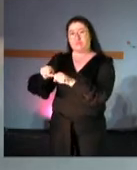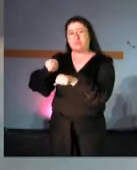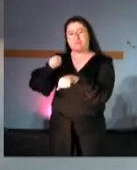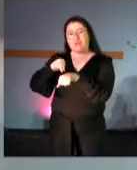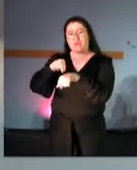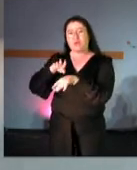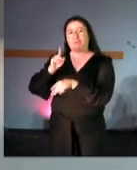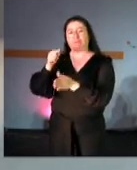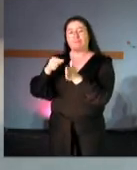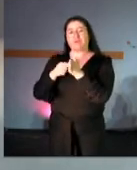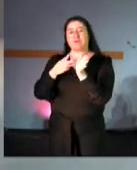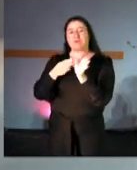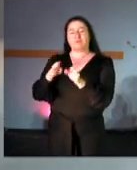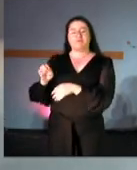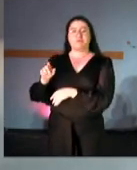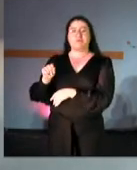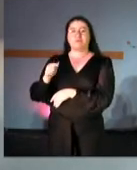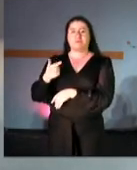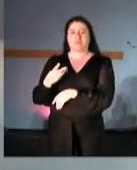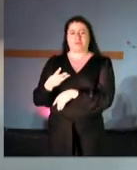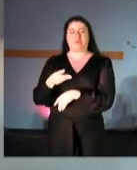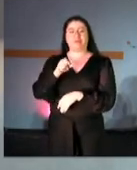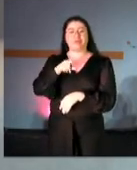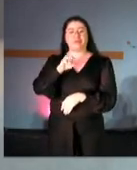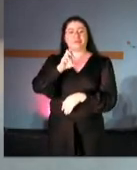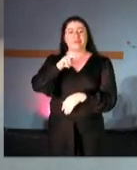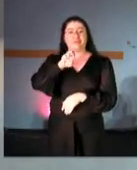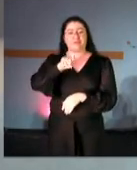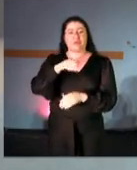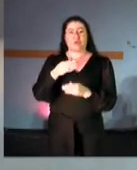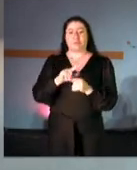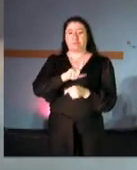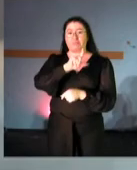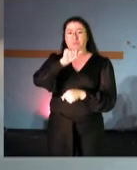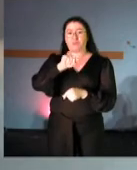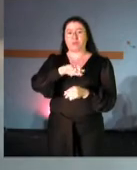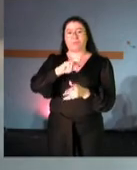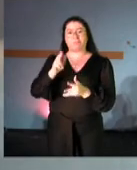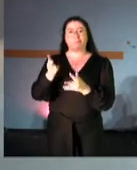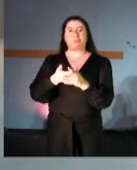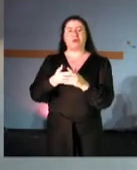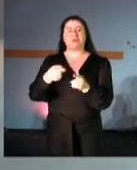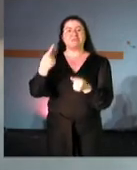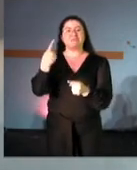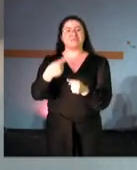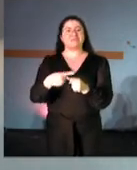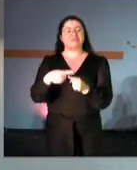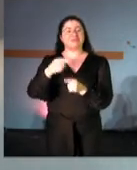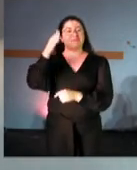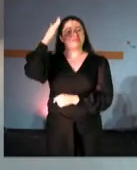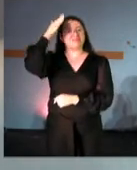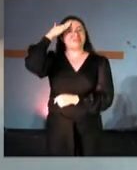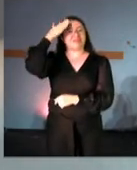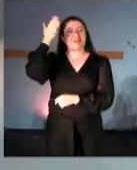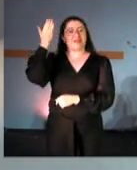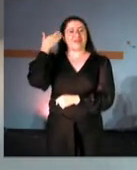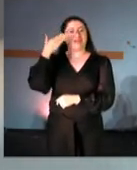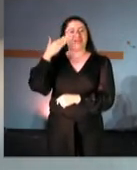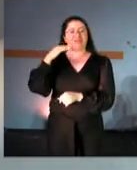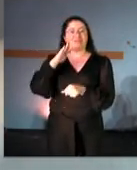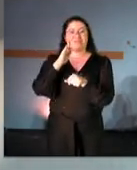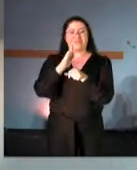1933. Sandino, el principal héroe popular de la resistencia, fue asesinado poco después por el líder, quien entonces era el líder de la Guardia